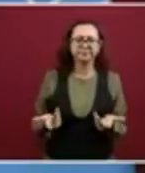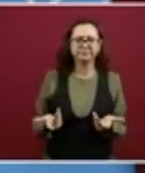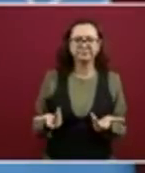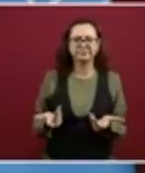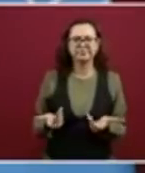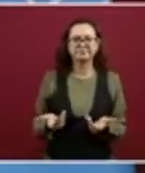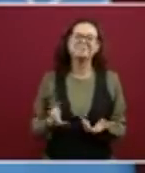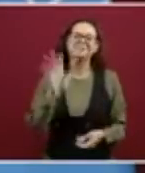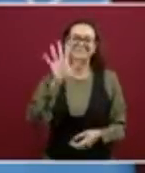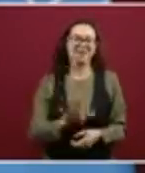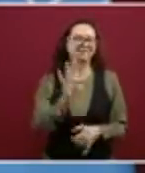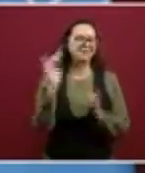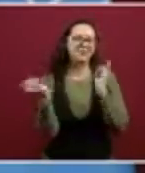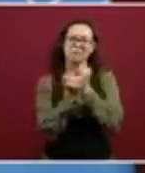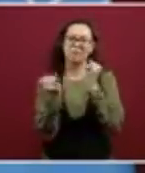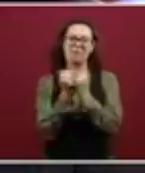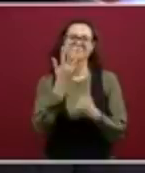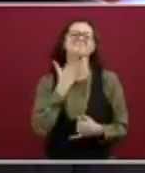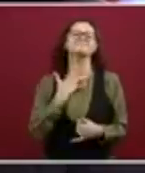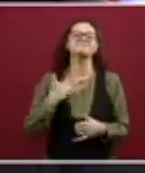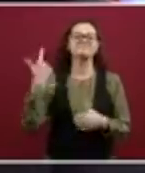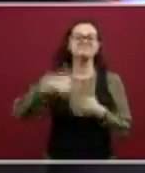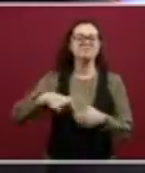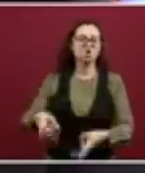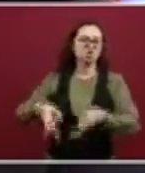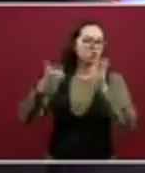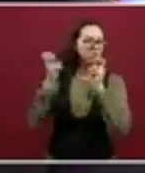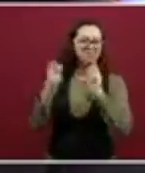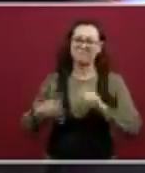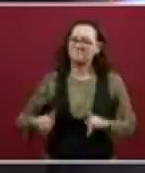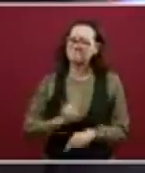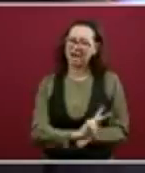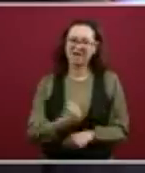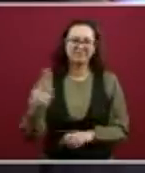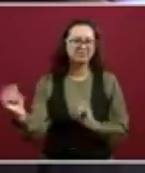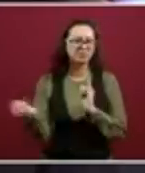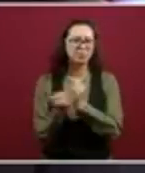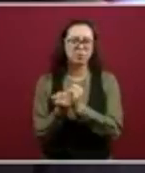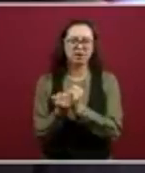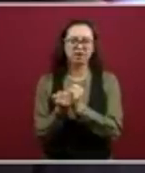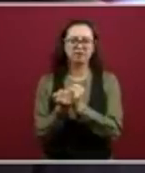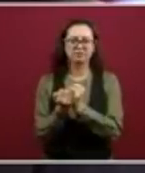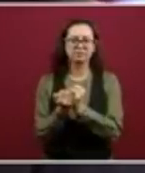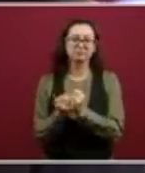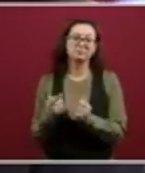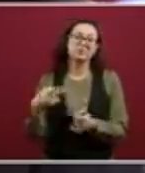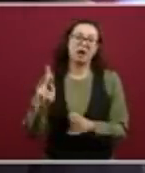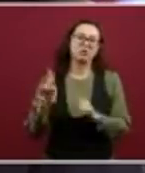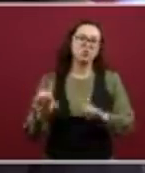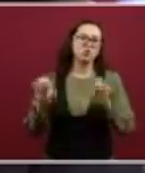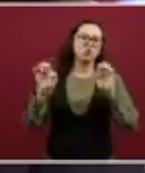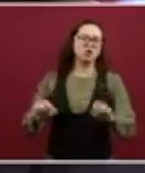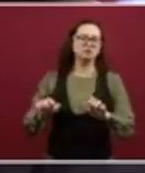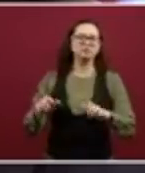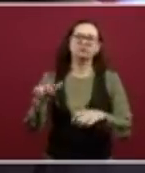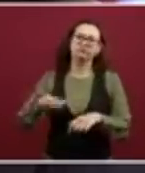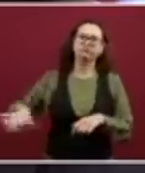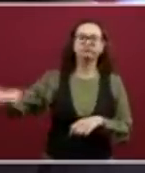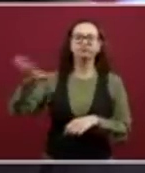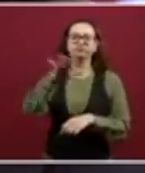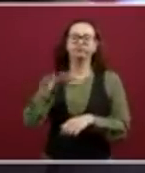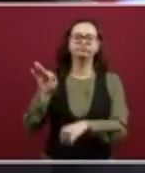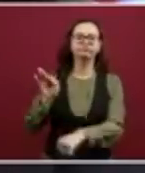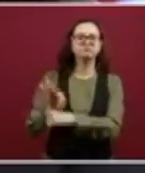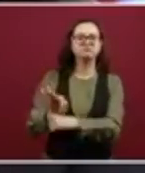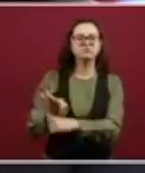como un huachicol. Los de mero arriba, de cuello blanco, en algunos